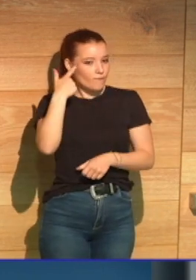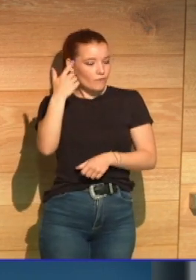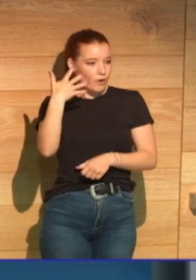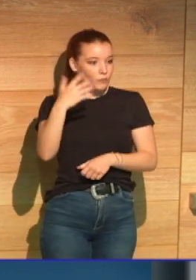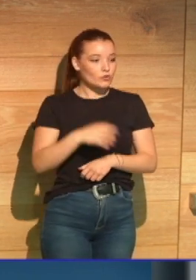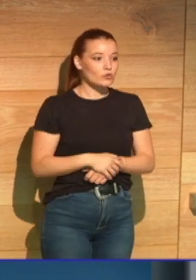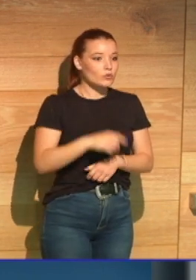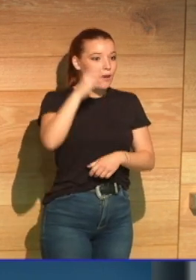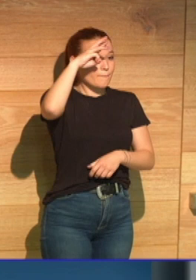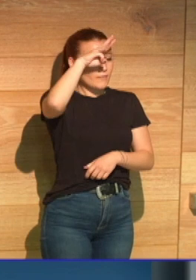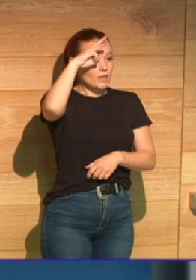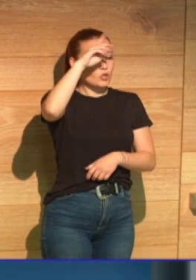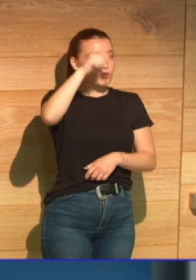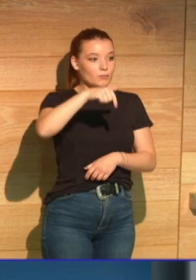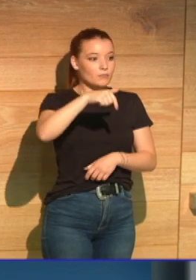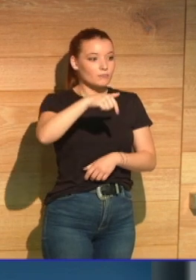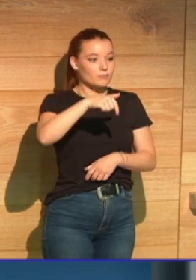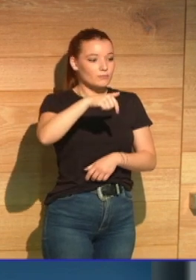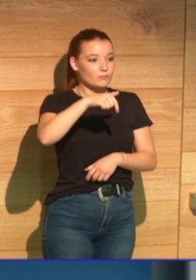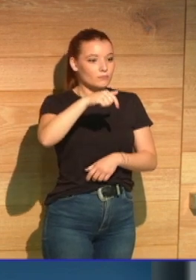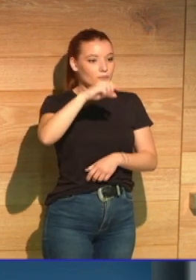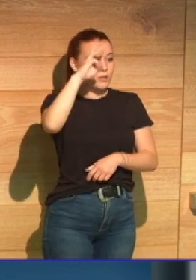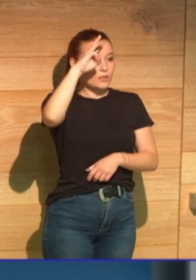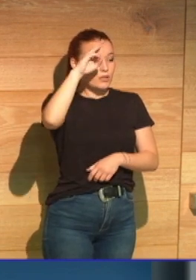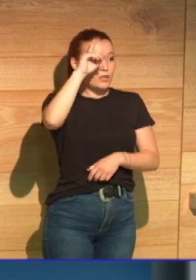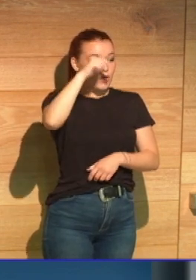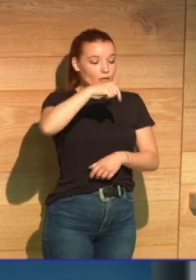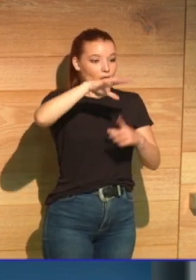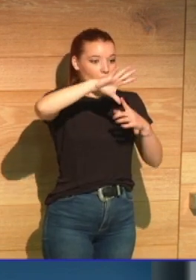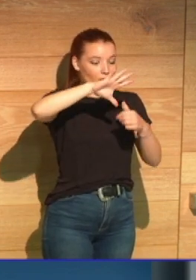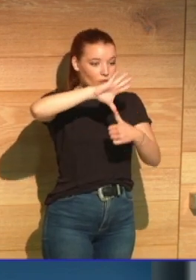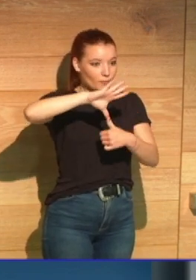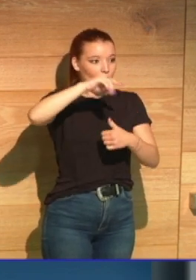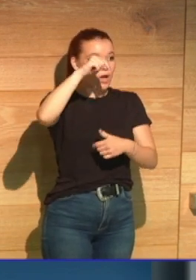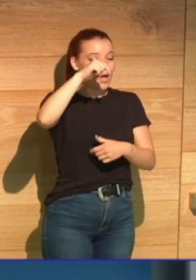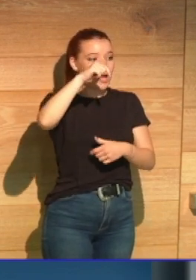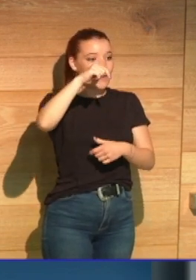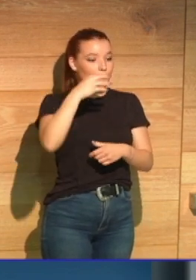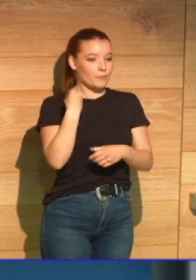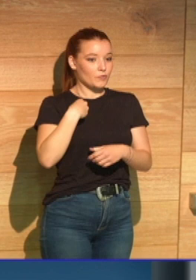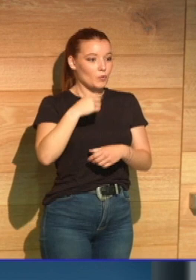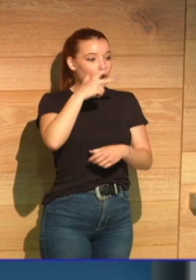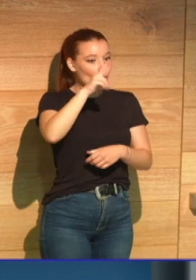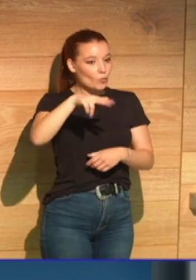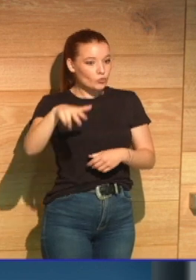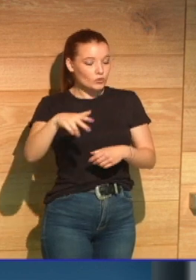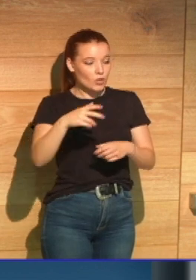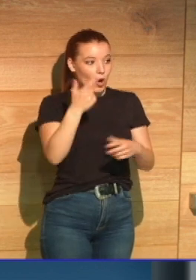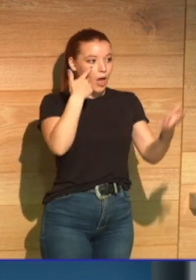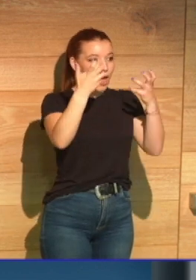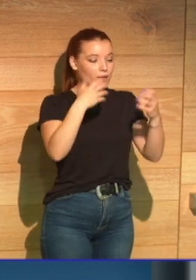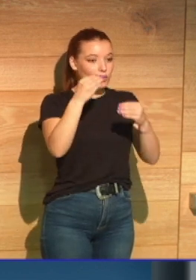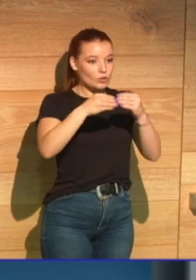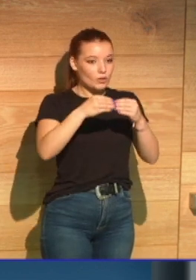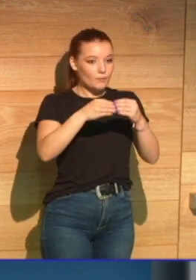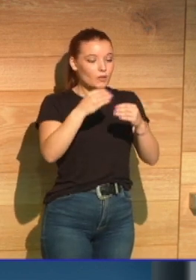6 nuevos museos en Latinoamérica, entre los que se cuenta el Museo Universitario de Arte Contemporáneo, el Yacu Parque,